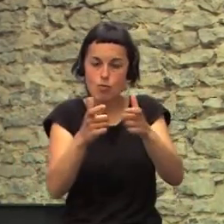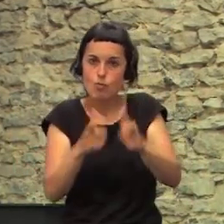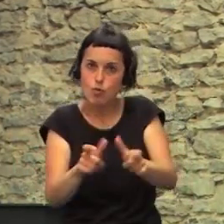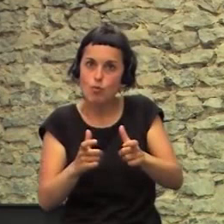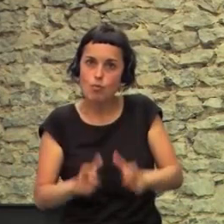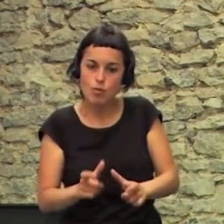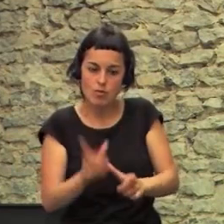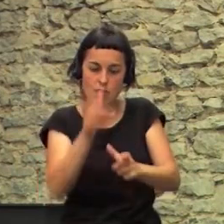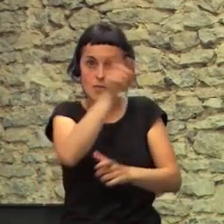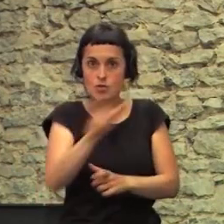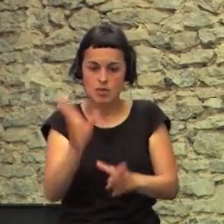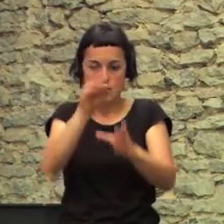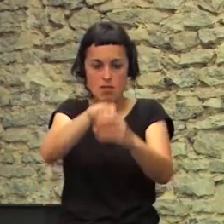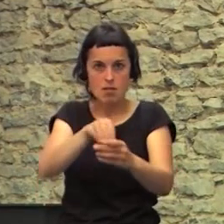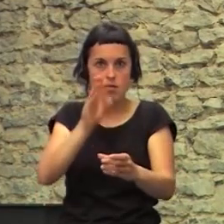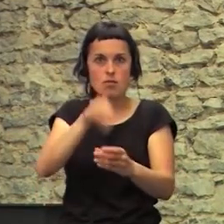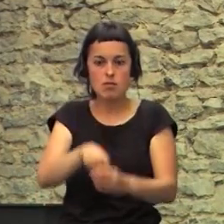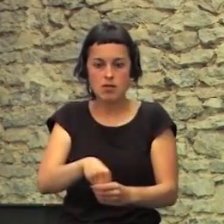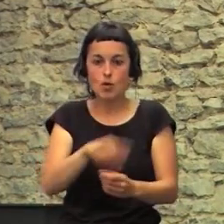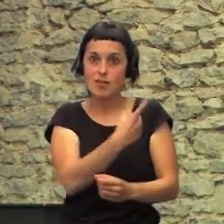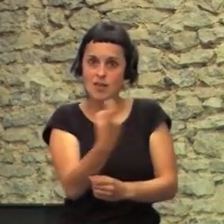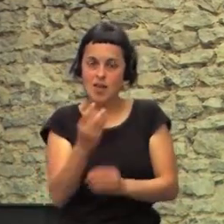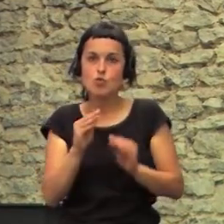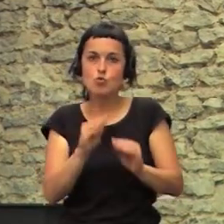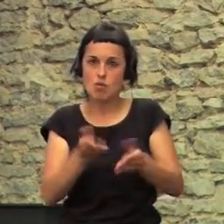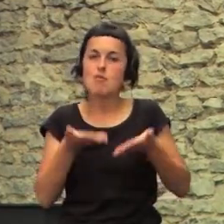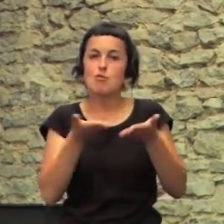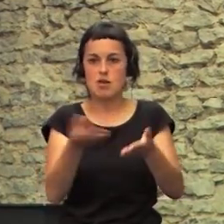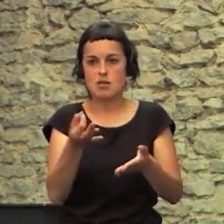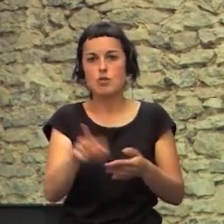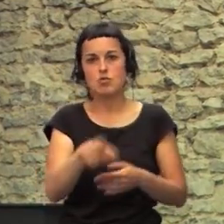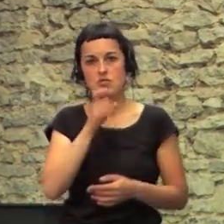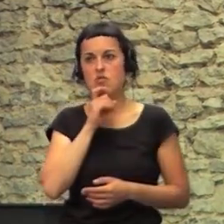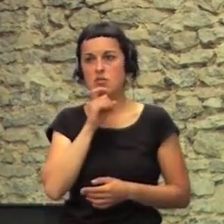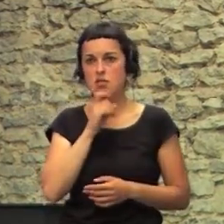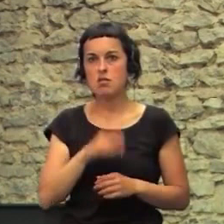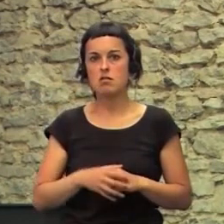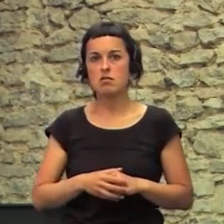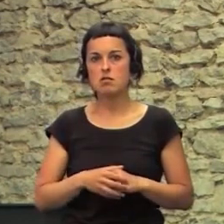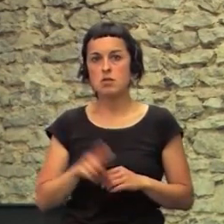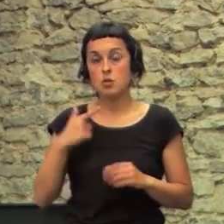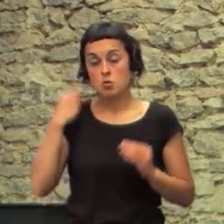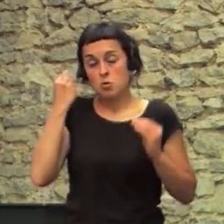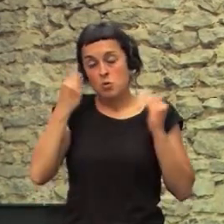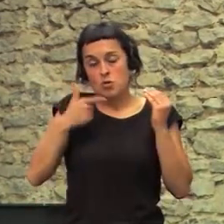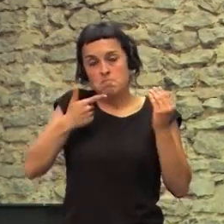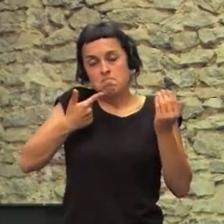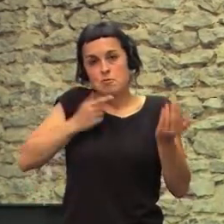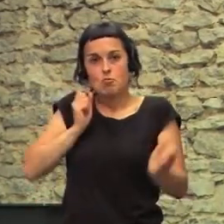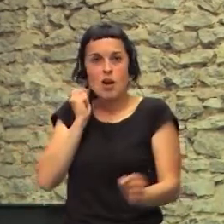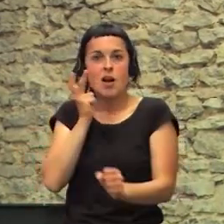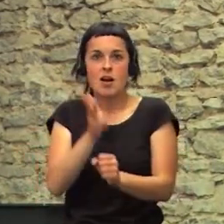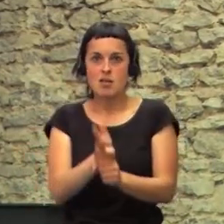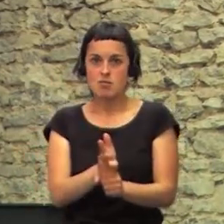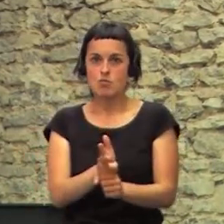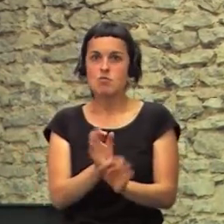que las engloban. Eso es complicado. Es muy complicado. Yo creo que es un reto también, ¿no? Ahora mismo una de las